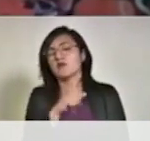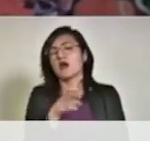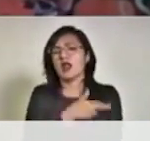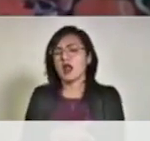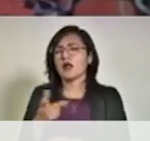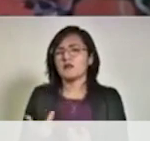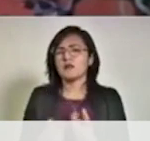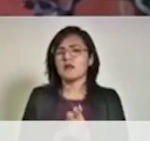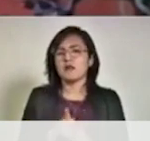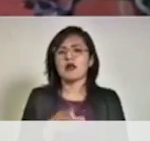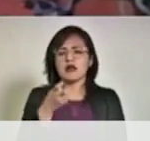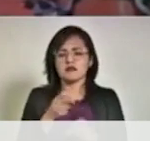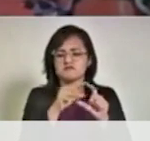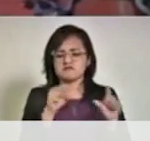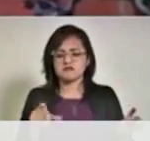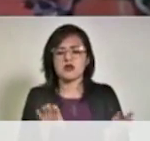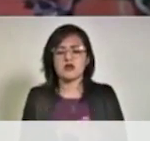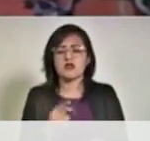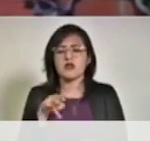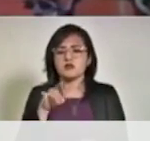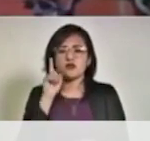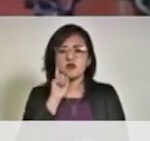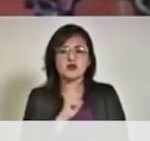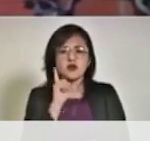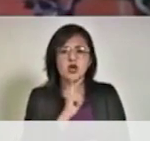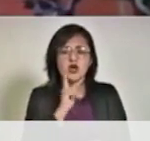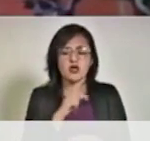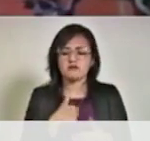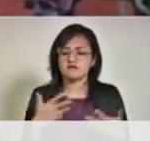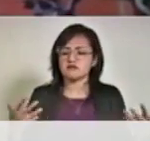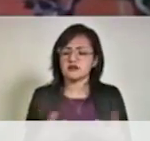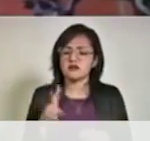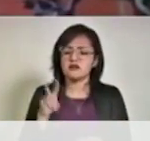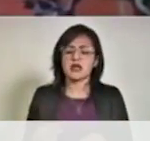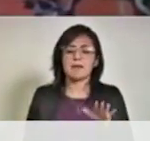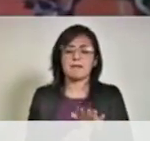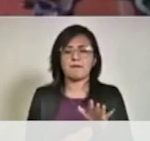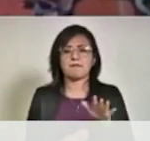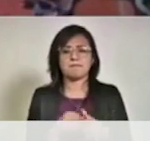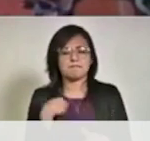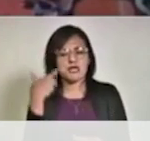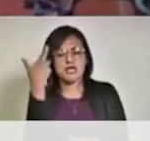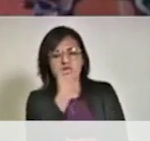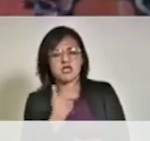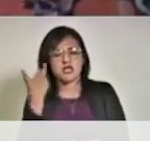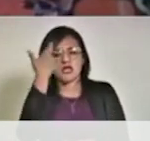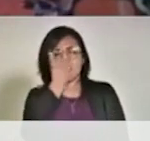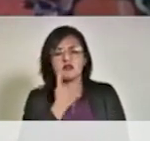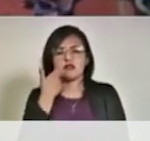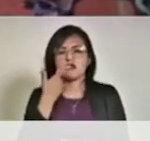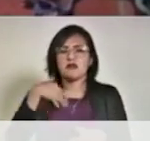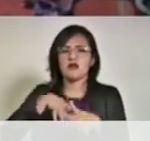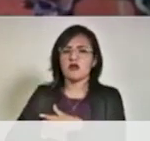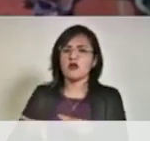En este renglón, por parte de Inmujeres, celebramos la realización de las mesas técnicas de revisión de casos desde la